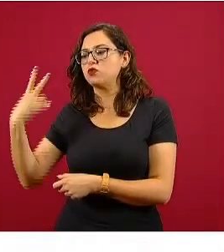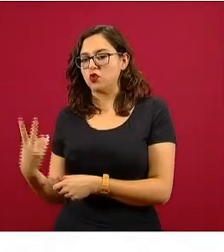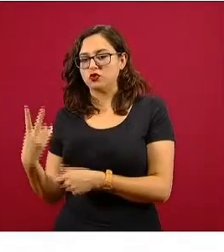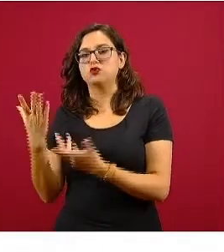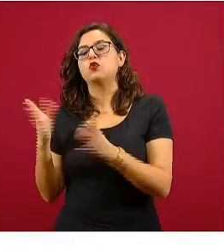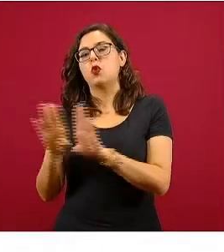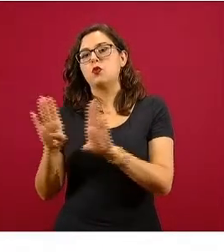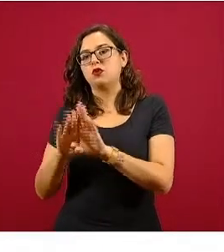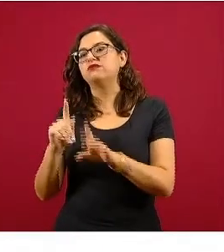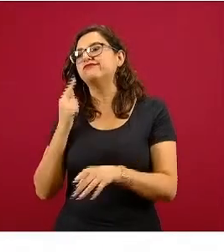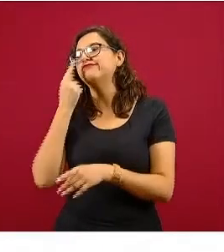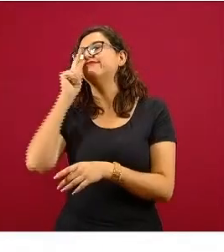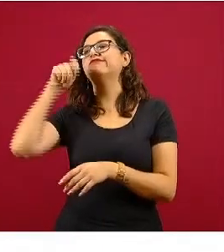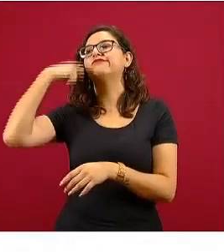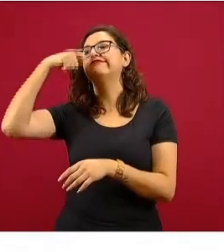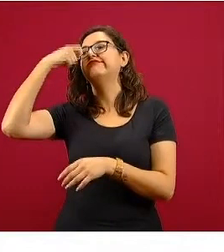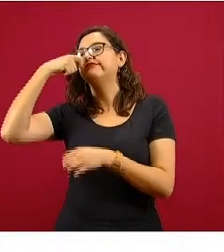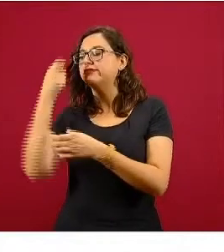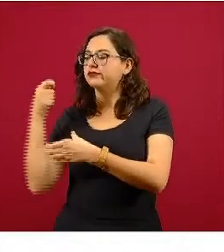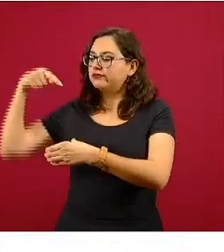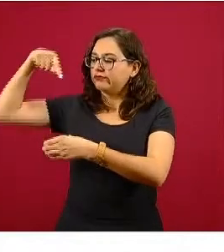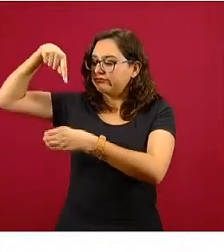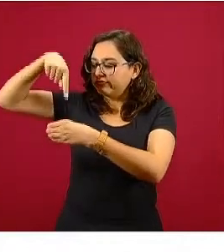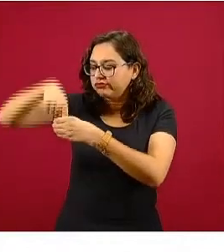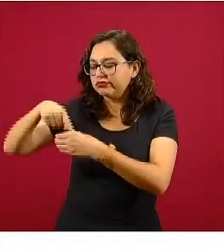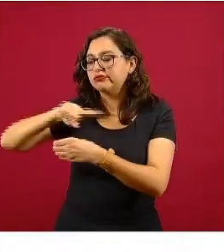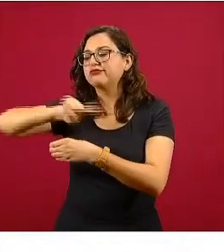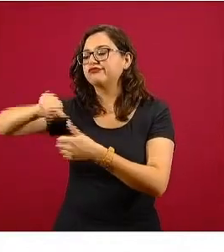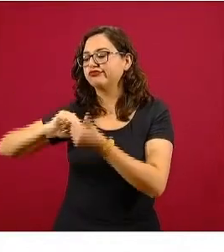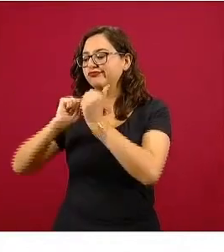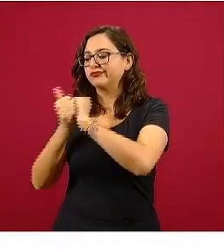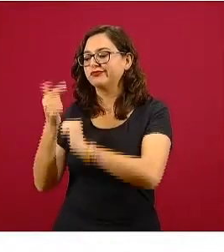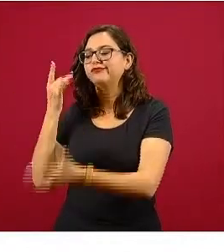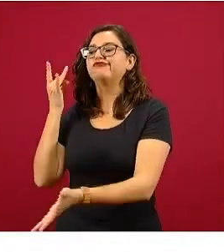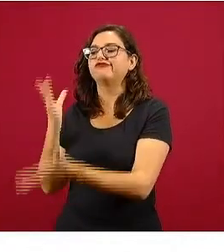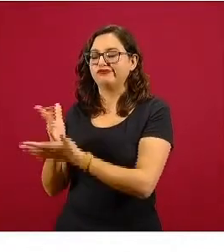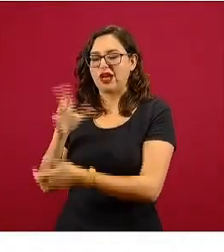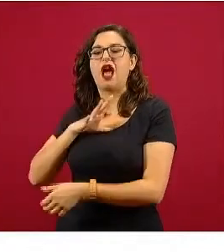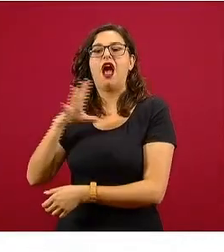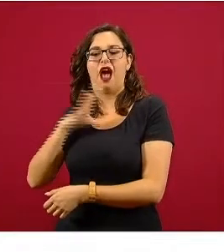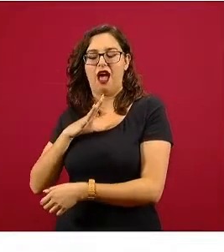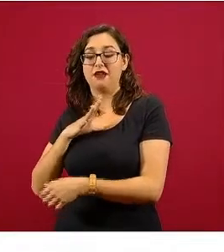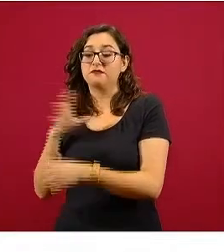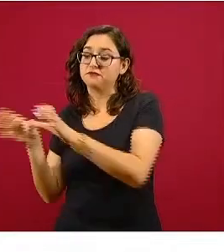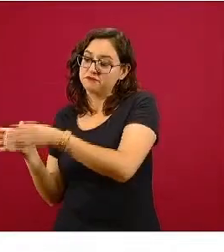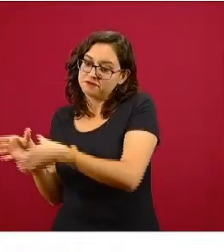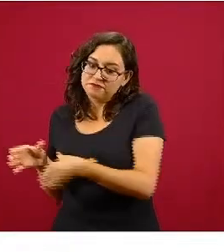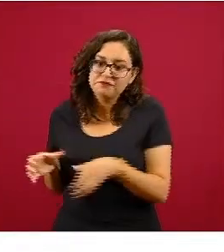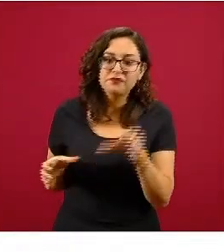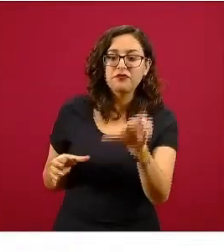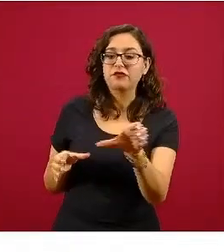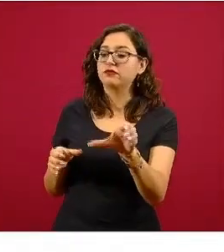hisopo faríngeo o nasofaríngeo que en su momento les han tomado y